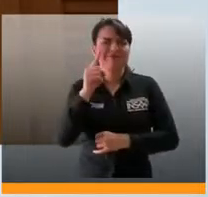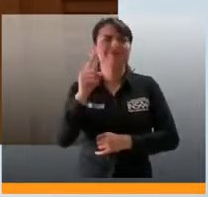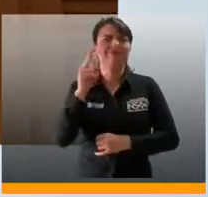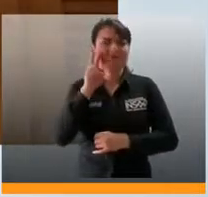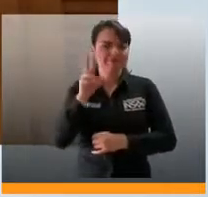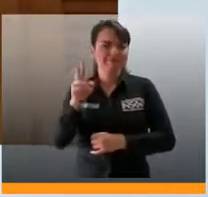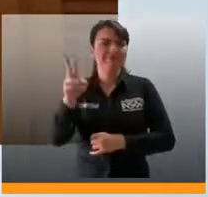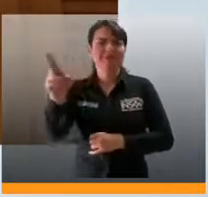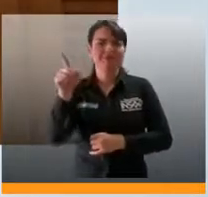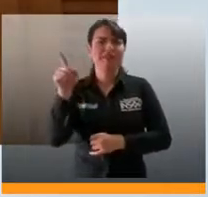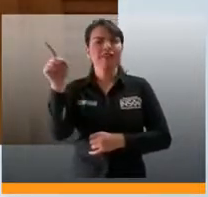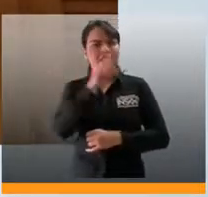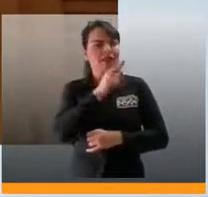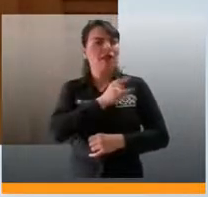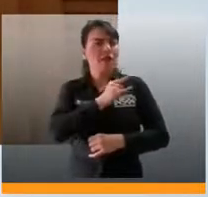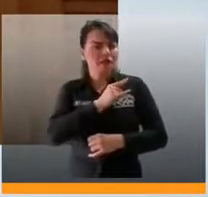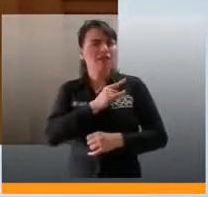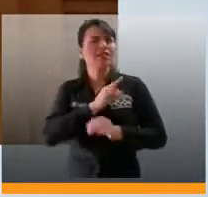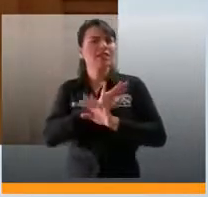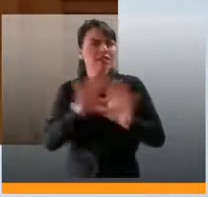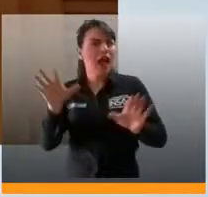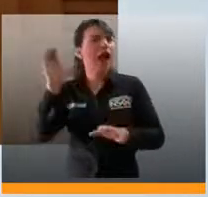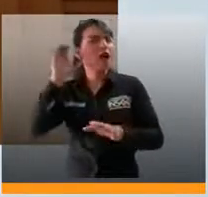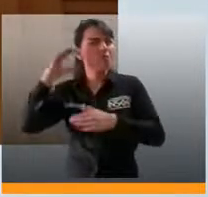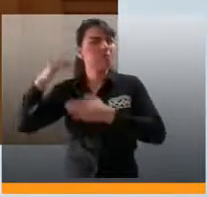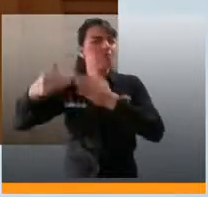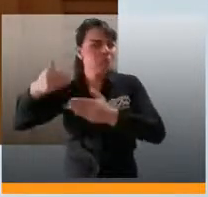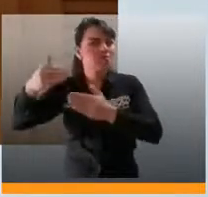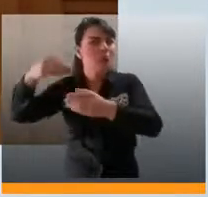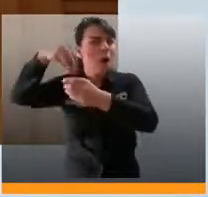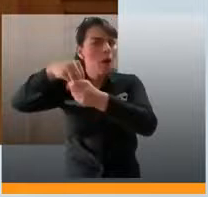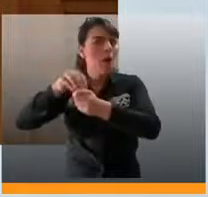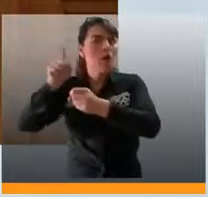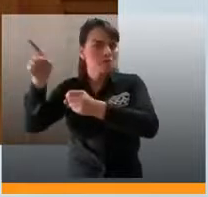venían adelantando este proceso al interior y